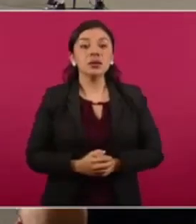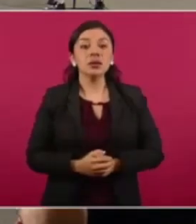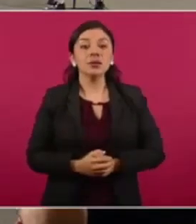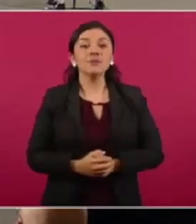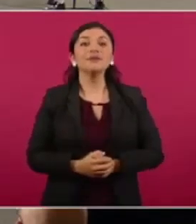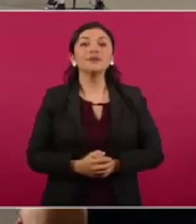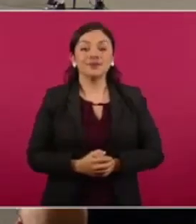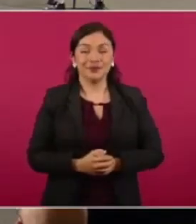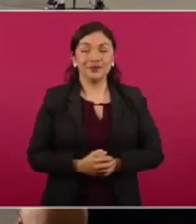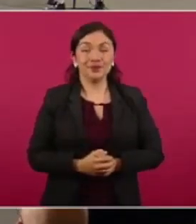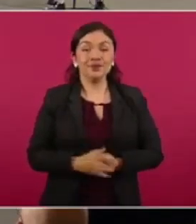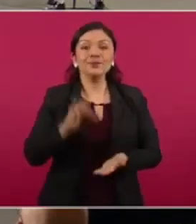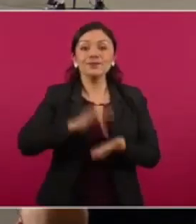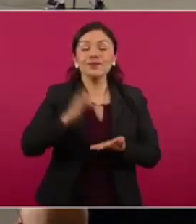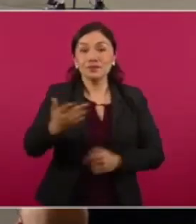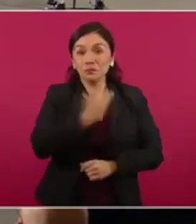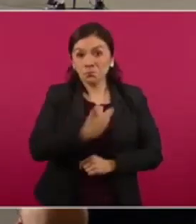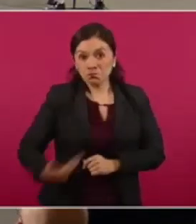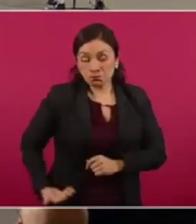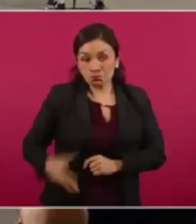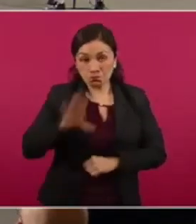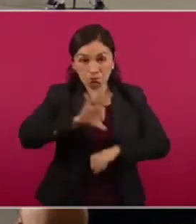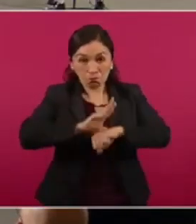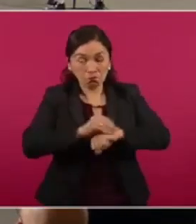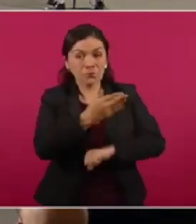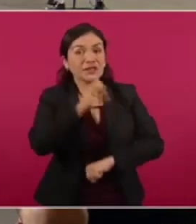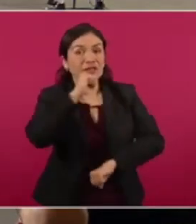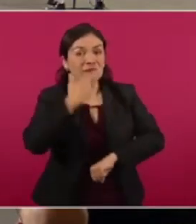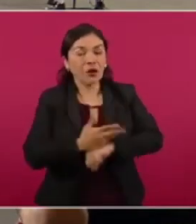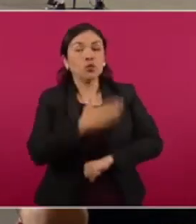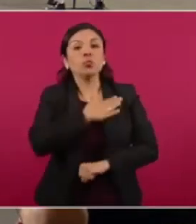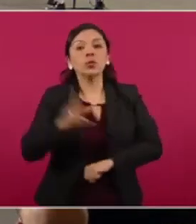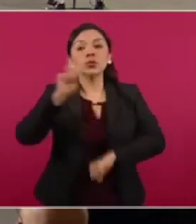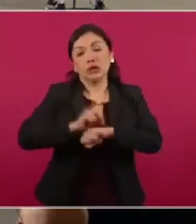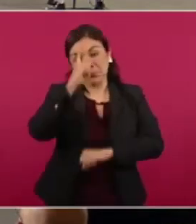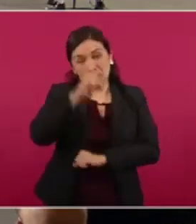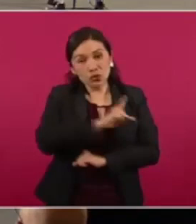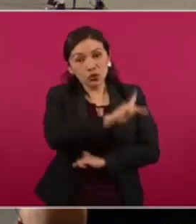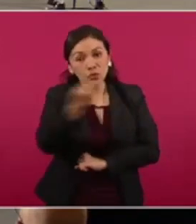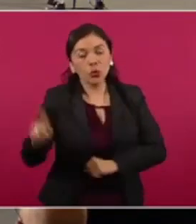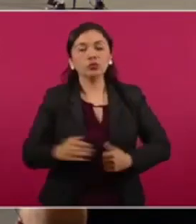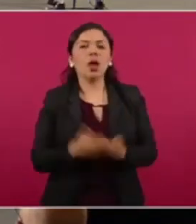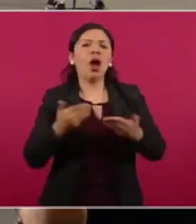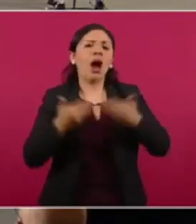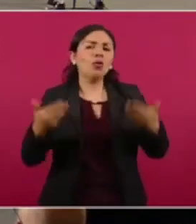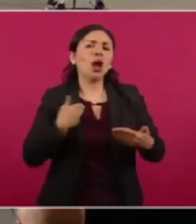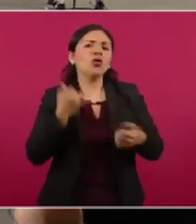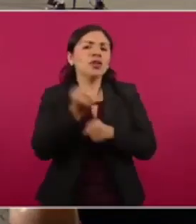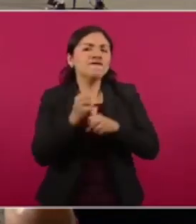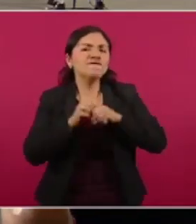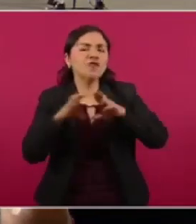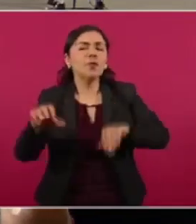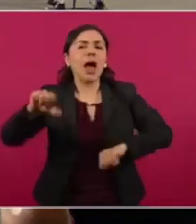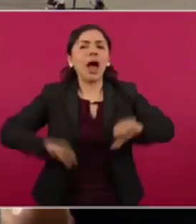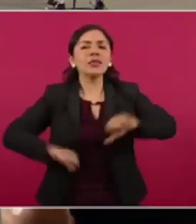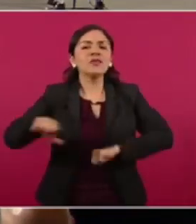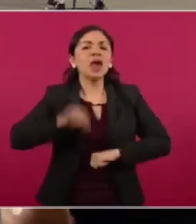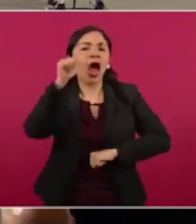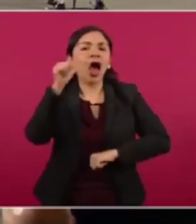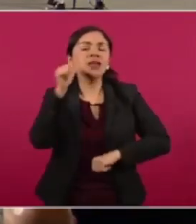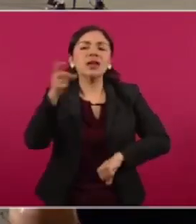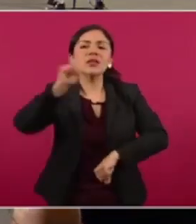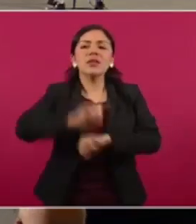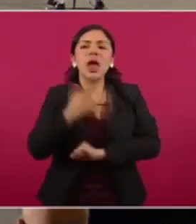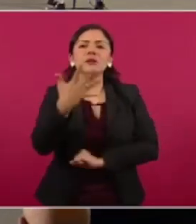Gracias, señor presidente. Con permiso, mi general secretario, buenos días a todos. Me permito informar las actividades del día 5 de junio que se